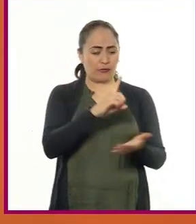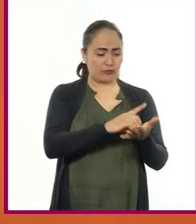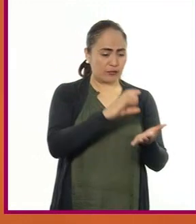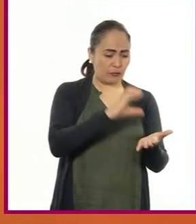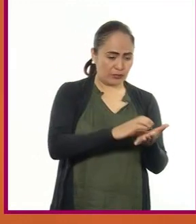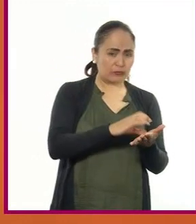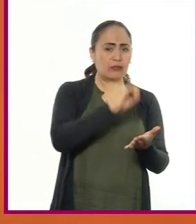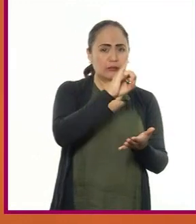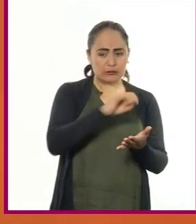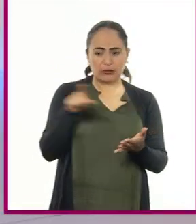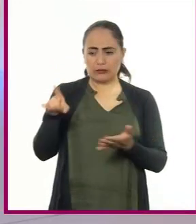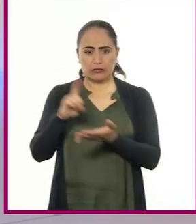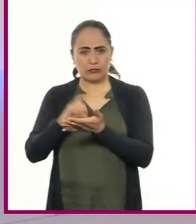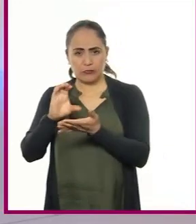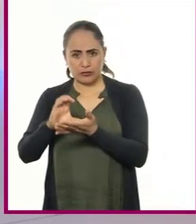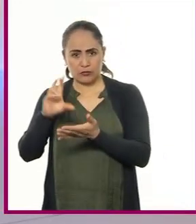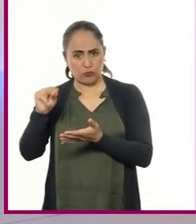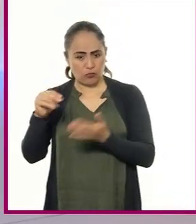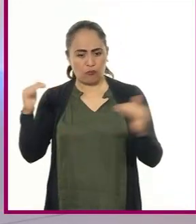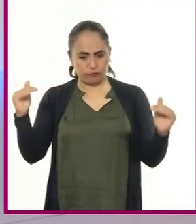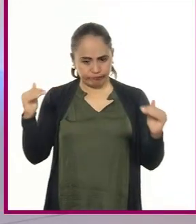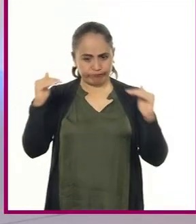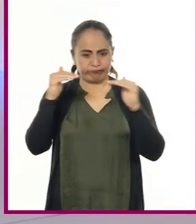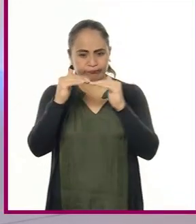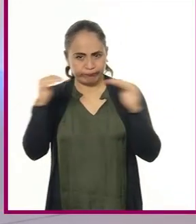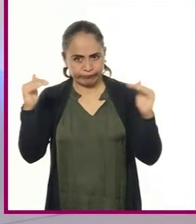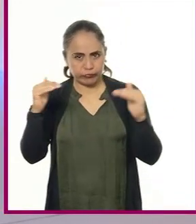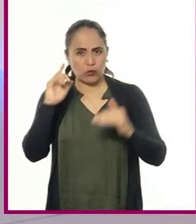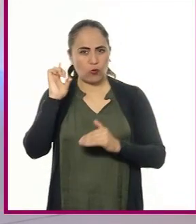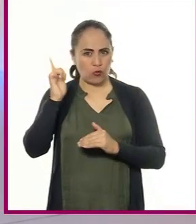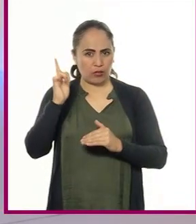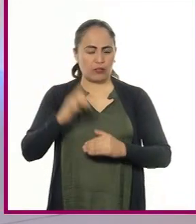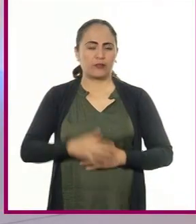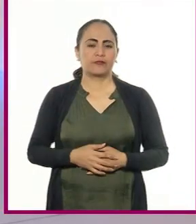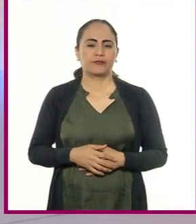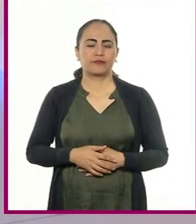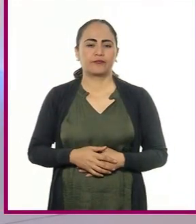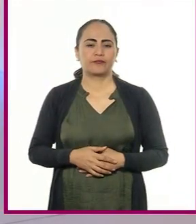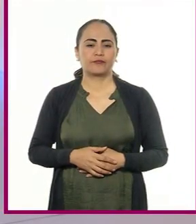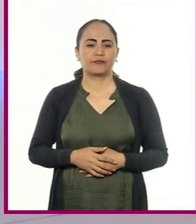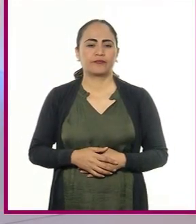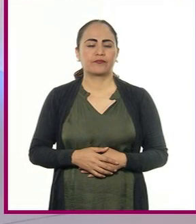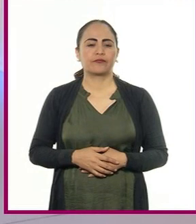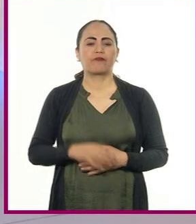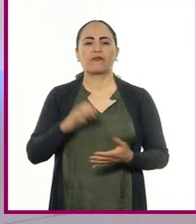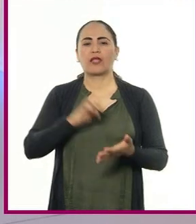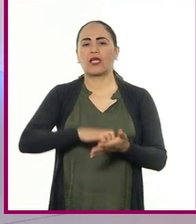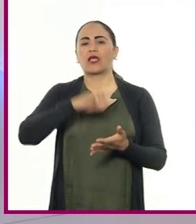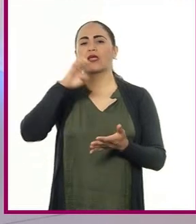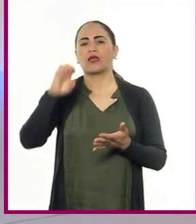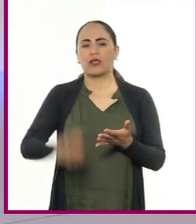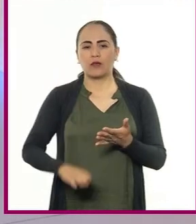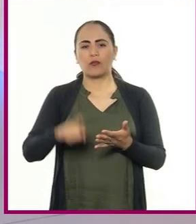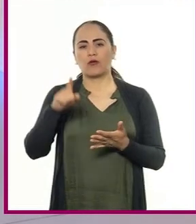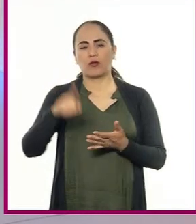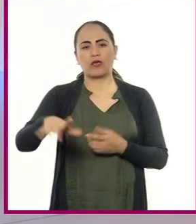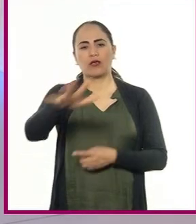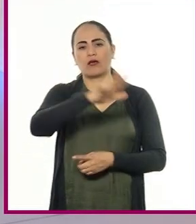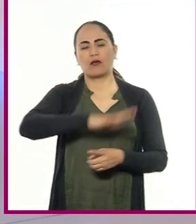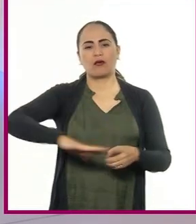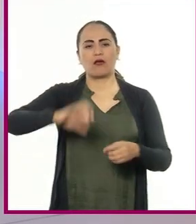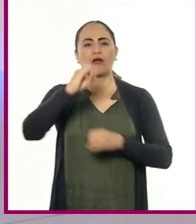las personas. Para el siguiente caso, se sigue el escenario internacional para conocer